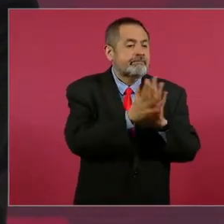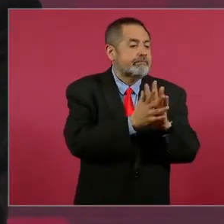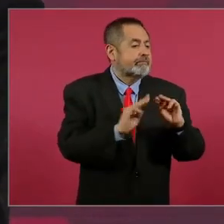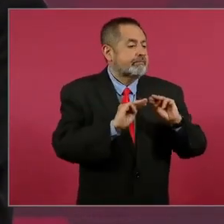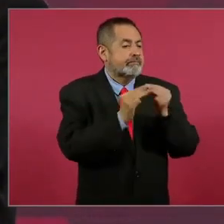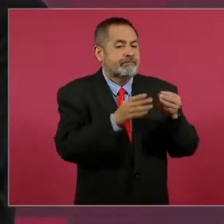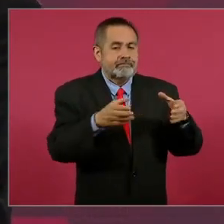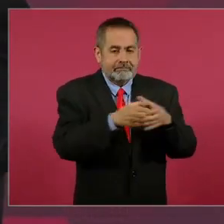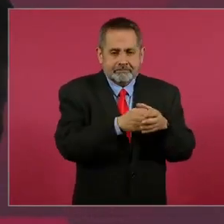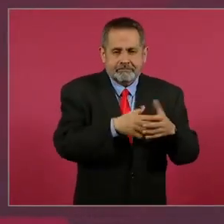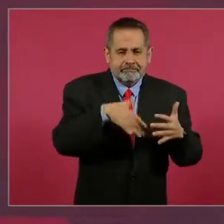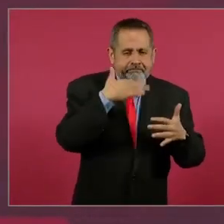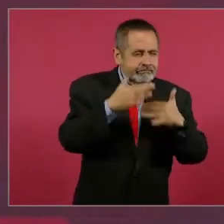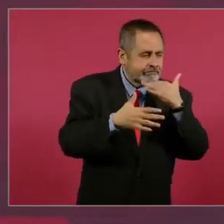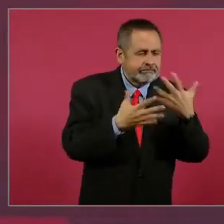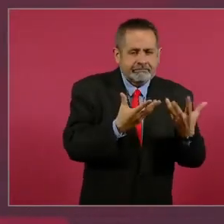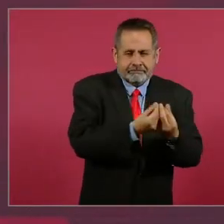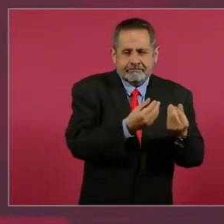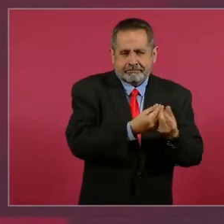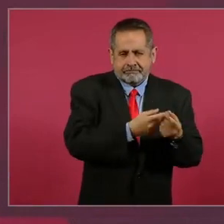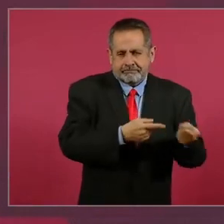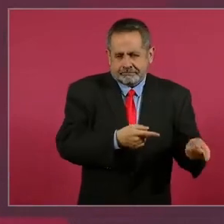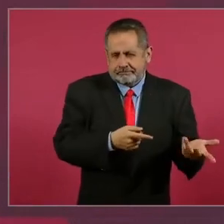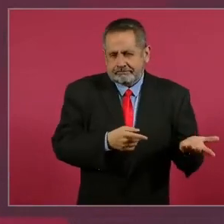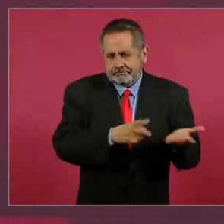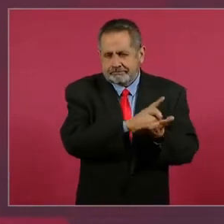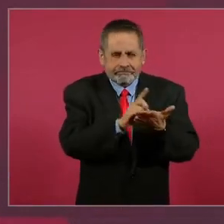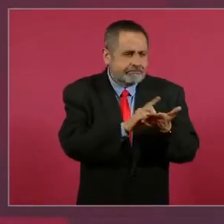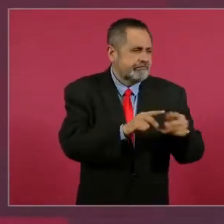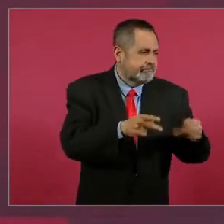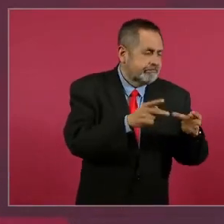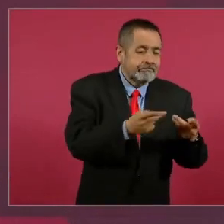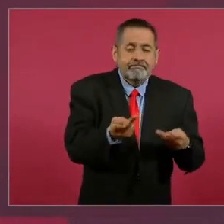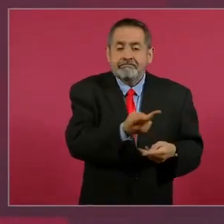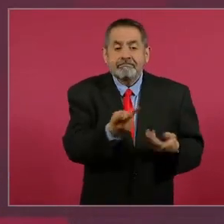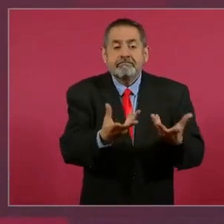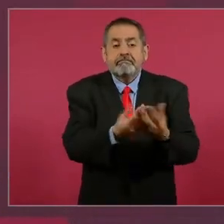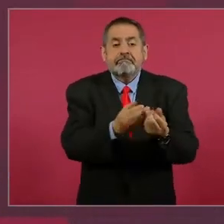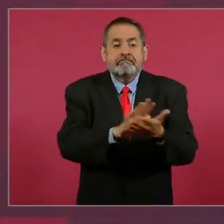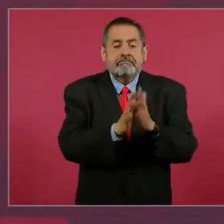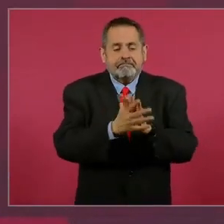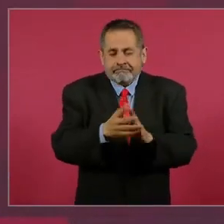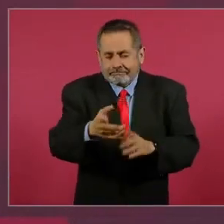vinculaciones con las bandas de la delincuencia, del crimen organizado.